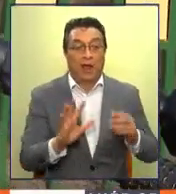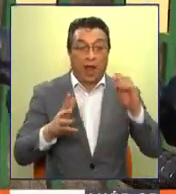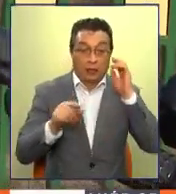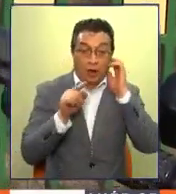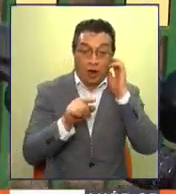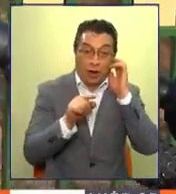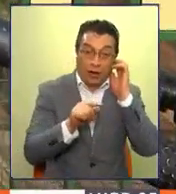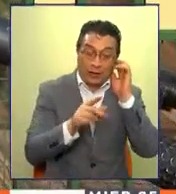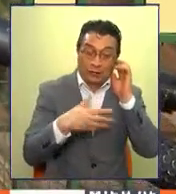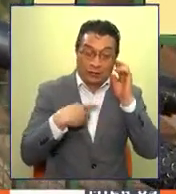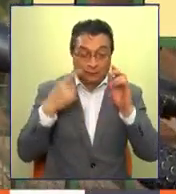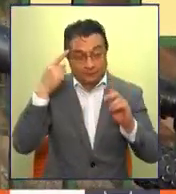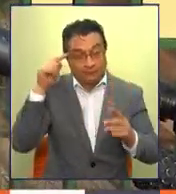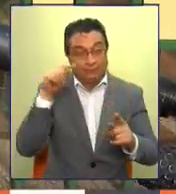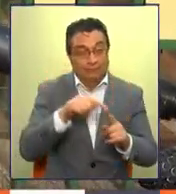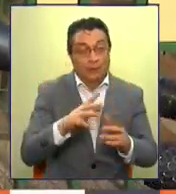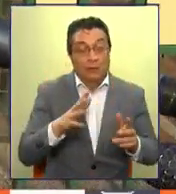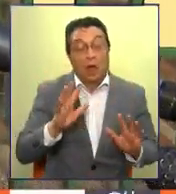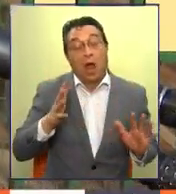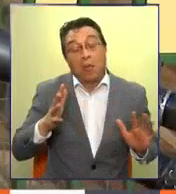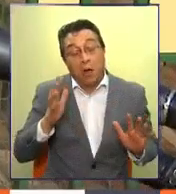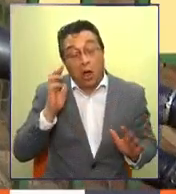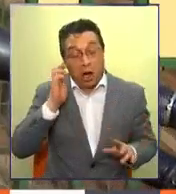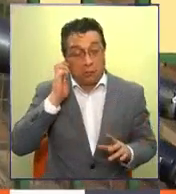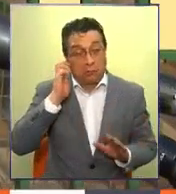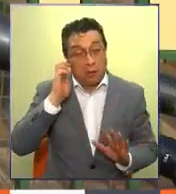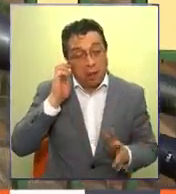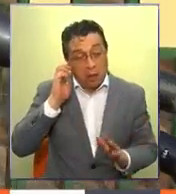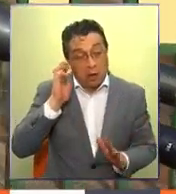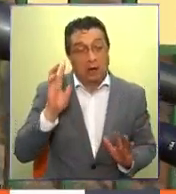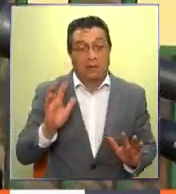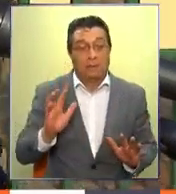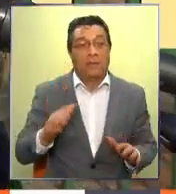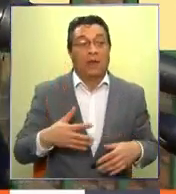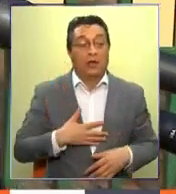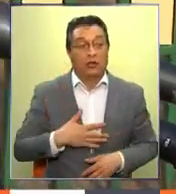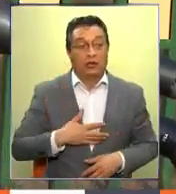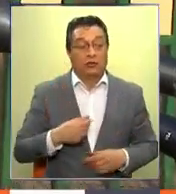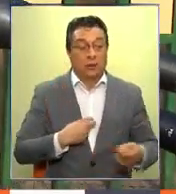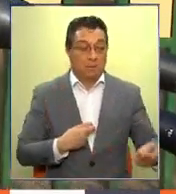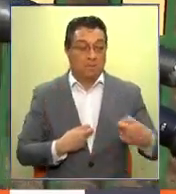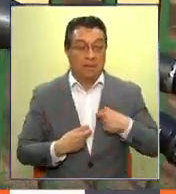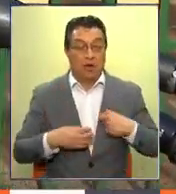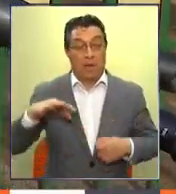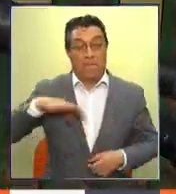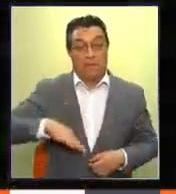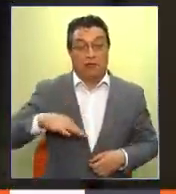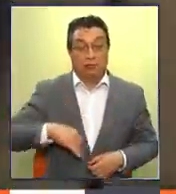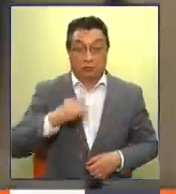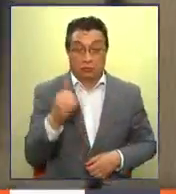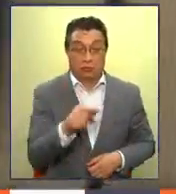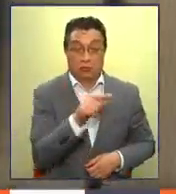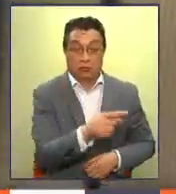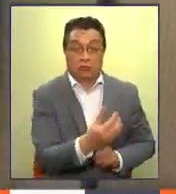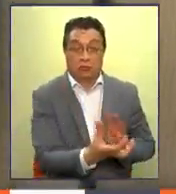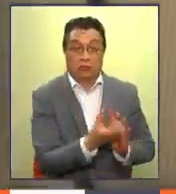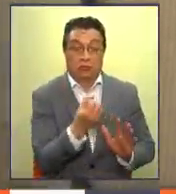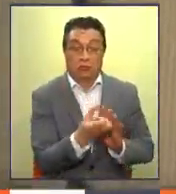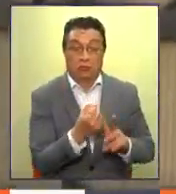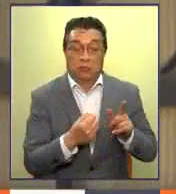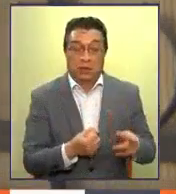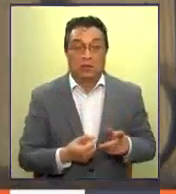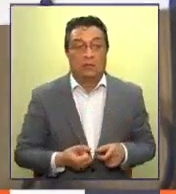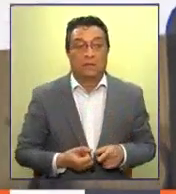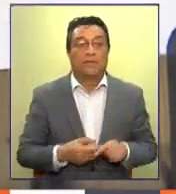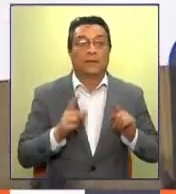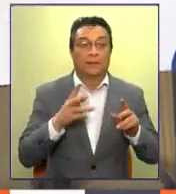el delincuente se ha Pu metido. Puede ser. Porque yo, por ejemplo, me pago de pensión y siempre la he sacado aquí, pues. Esa es una de las